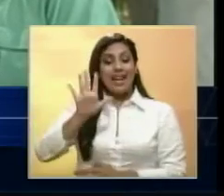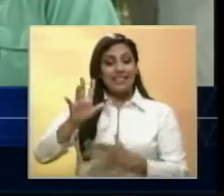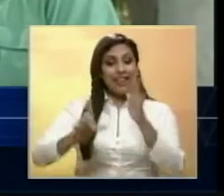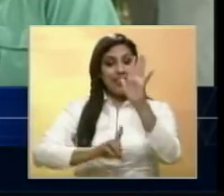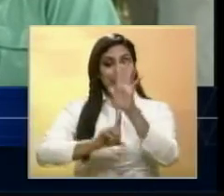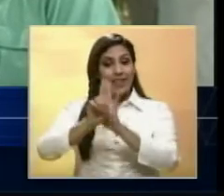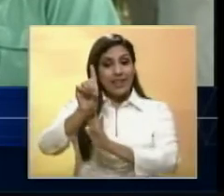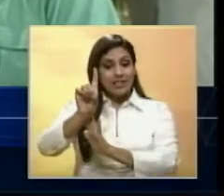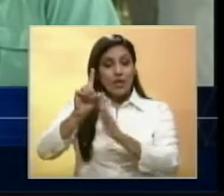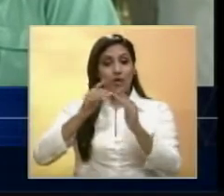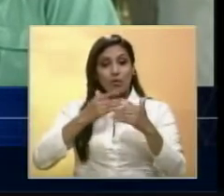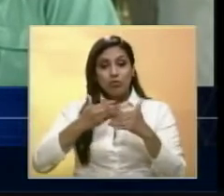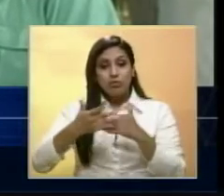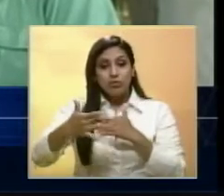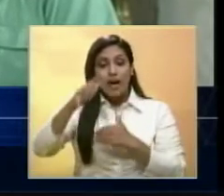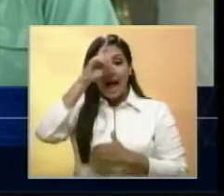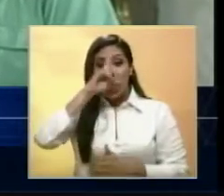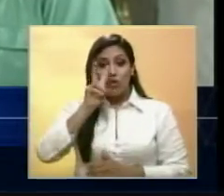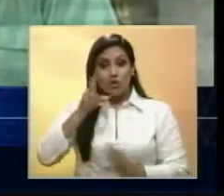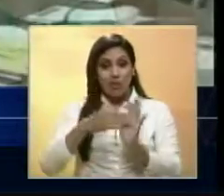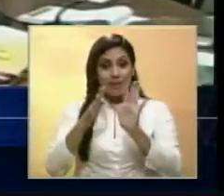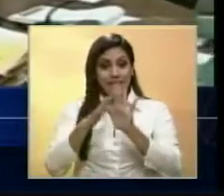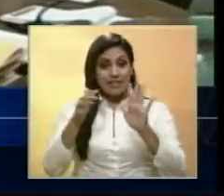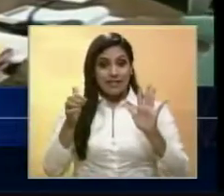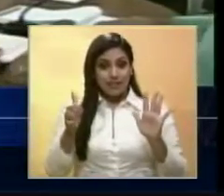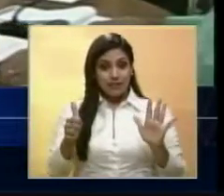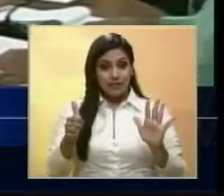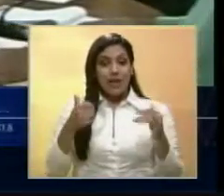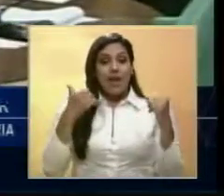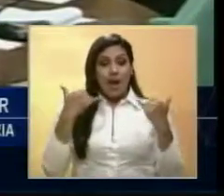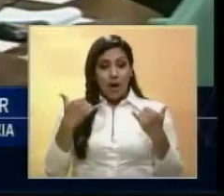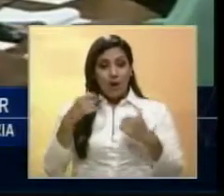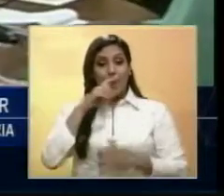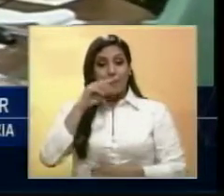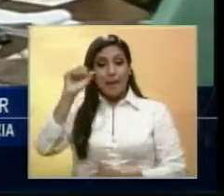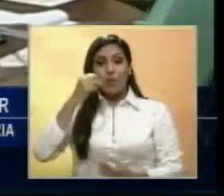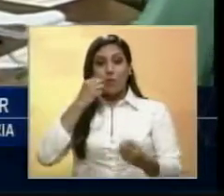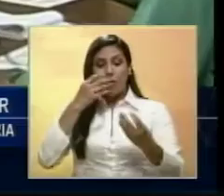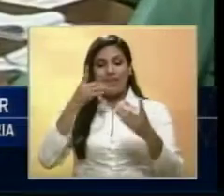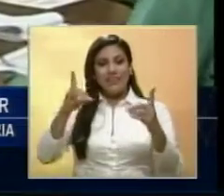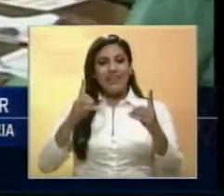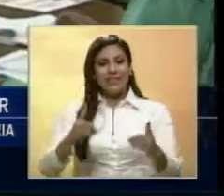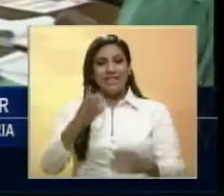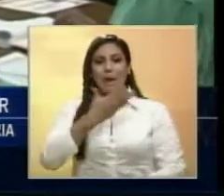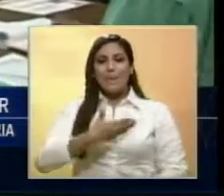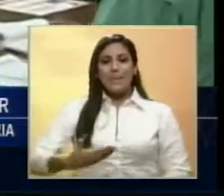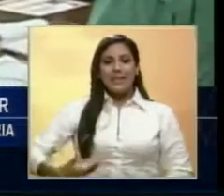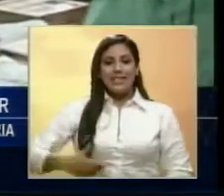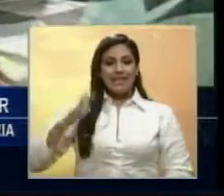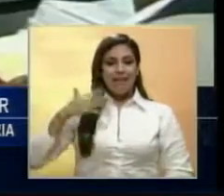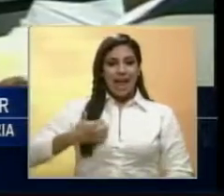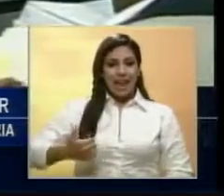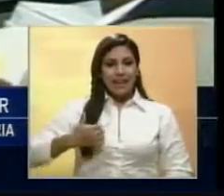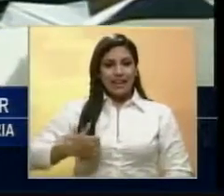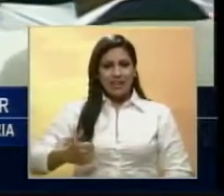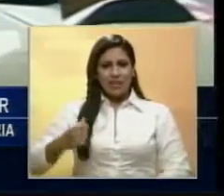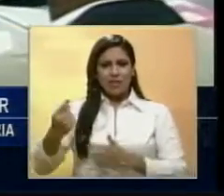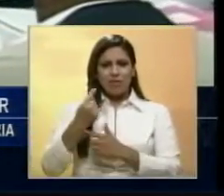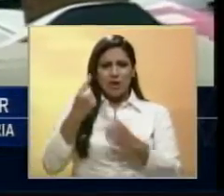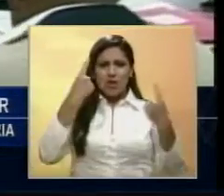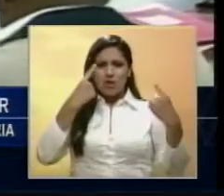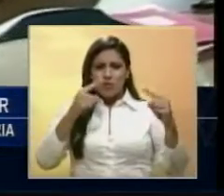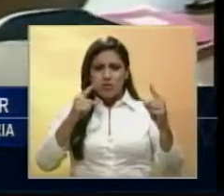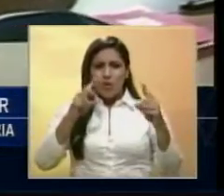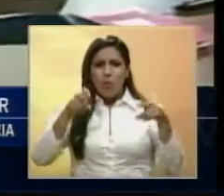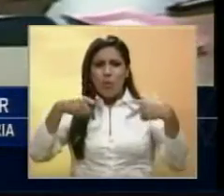desarrollar en el transcurso de este año 2016. El mandatario se pronunció ante la decisión del presidente de Argentina, Mauricio Macri, de